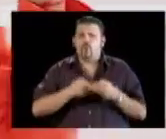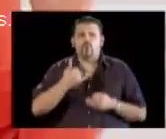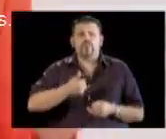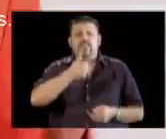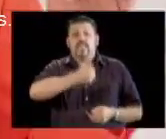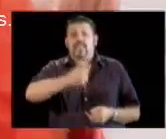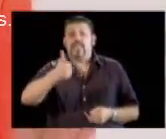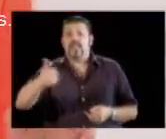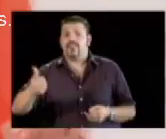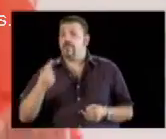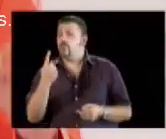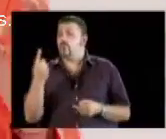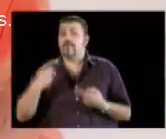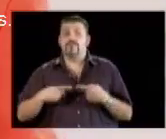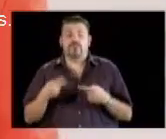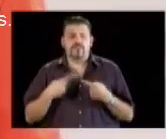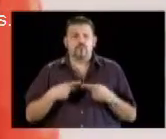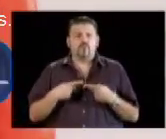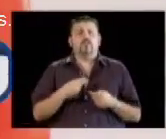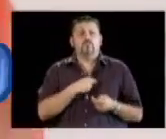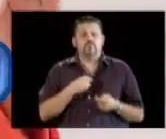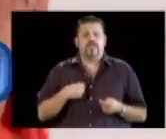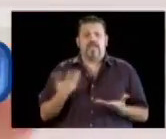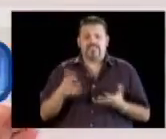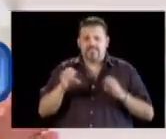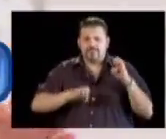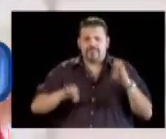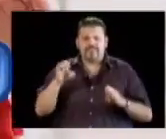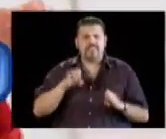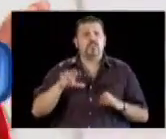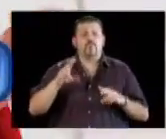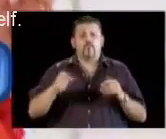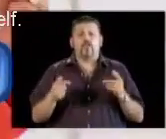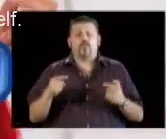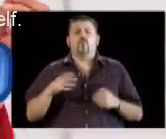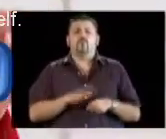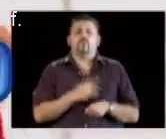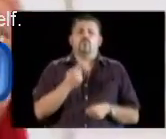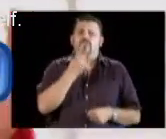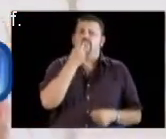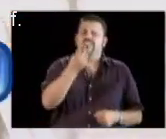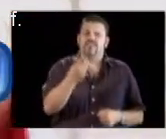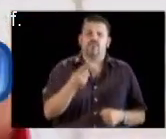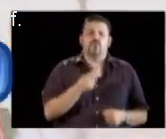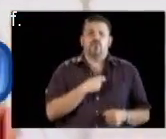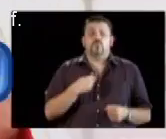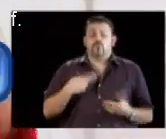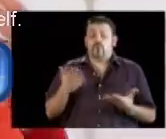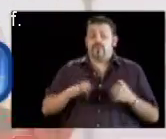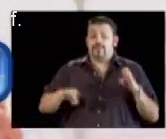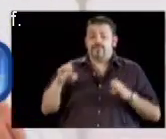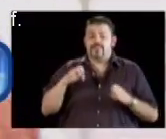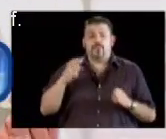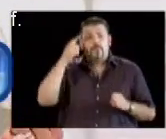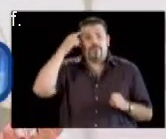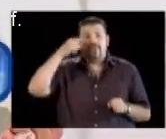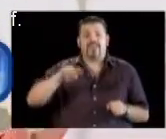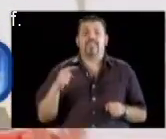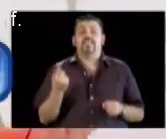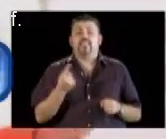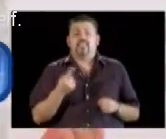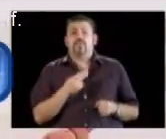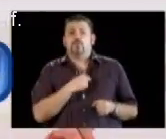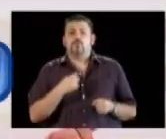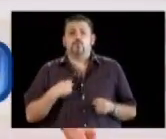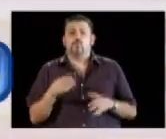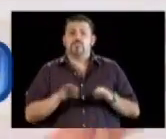de los distribuidores de OmniLife son empresarios. No se les olvide. ¿Por qué les digo? Porque el empresario se define por aquel que trabaja para